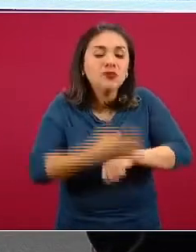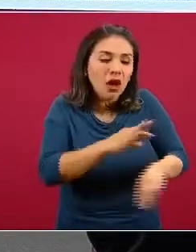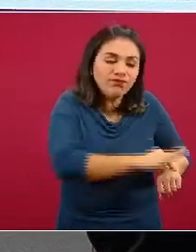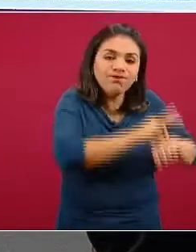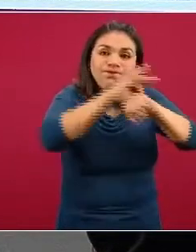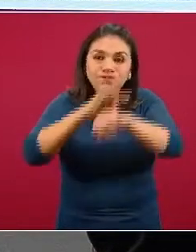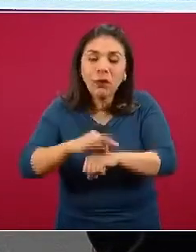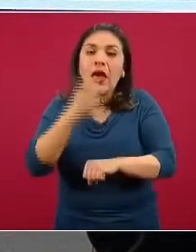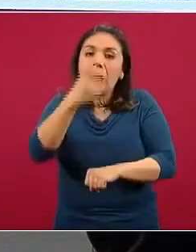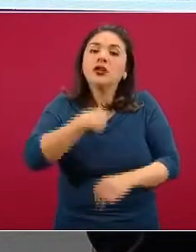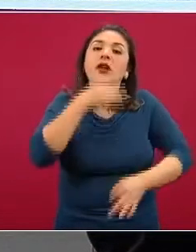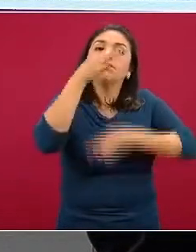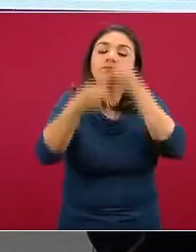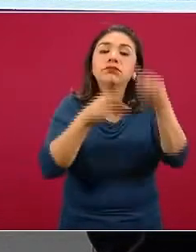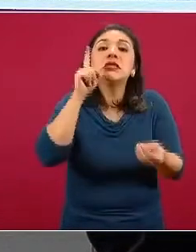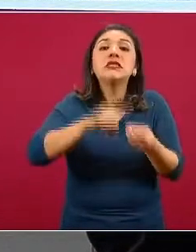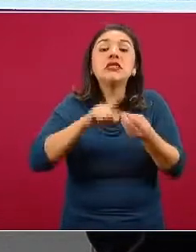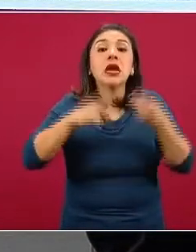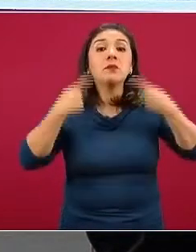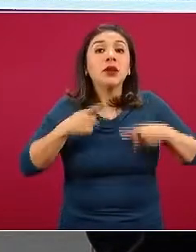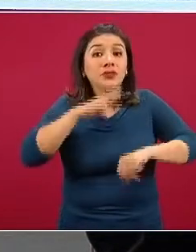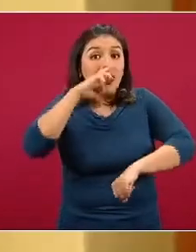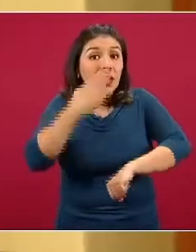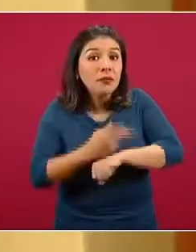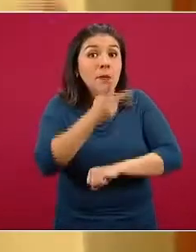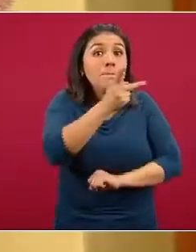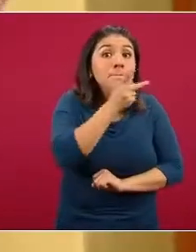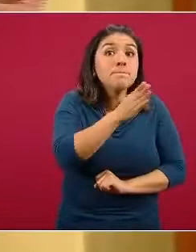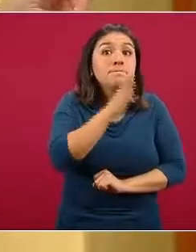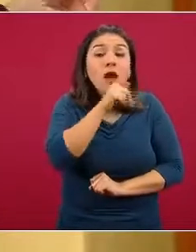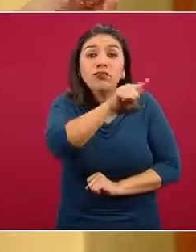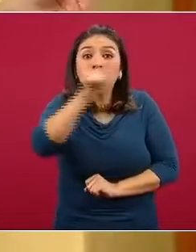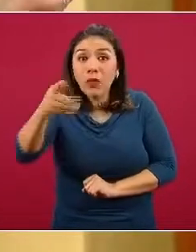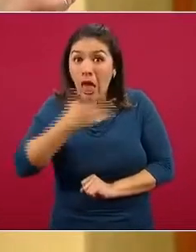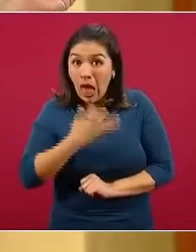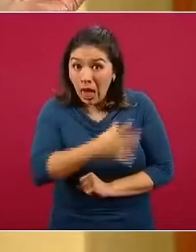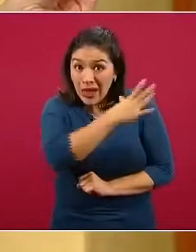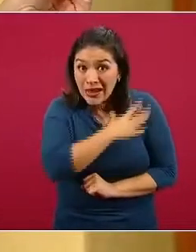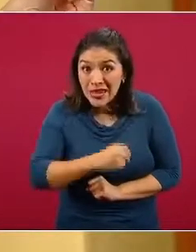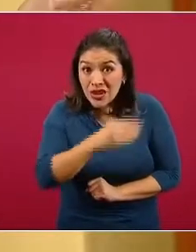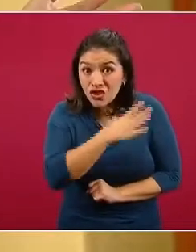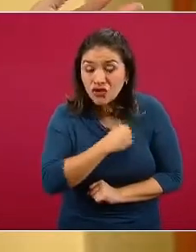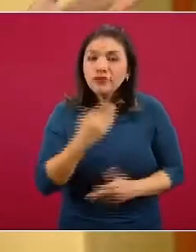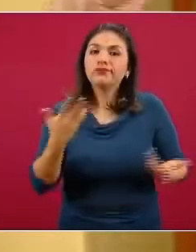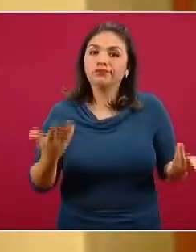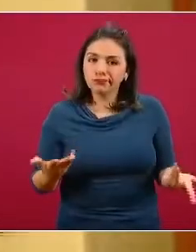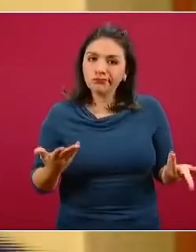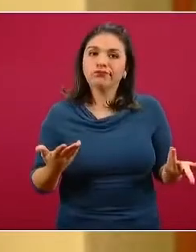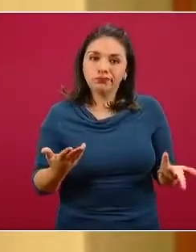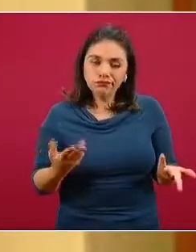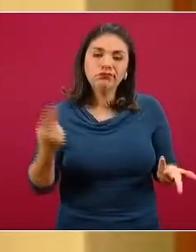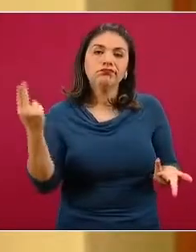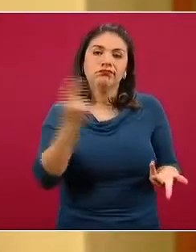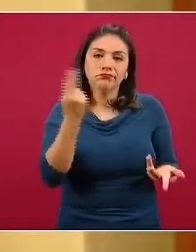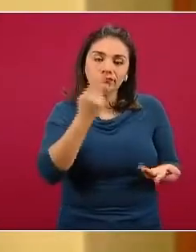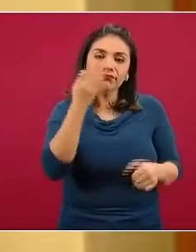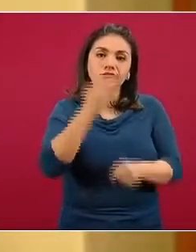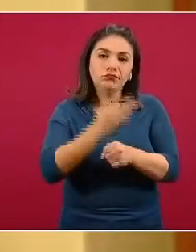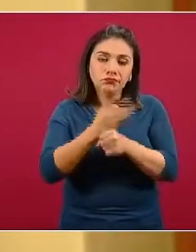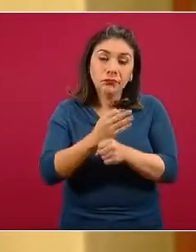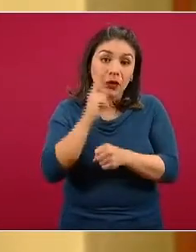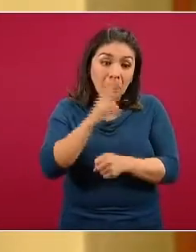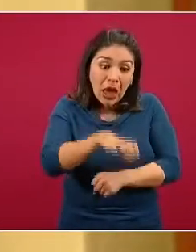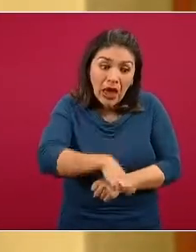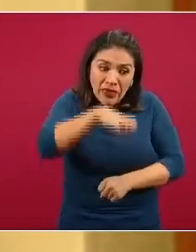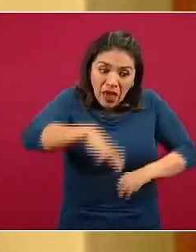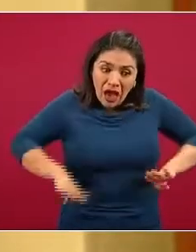llamado es a la responsabilidad de los papás que tienen hijos e hijas en este grupo